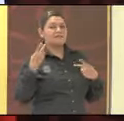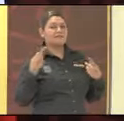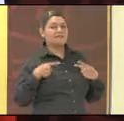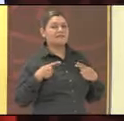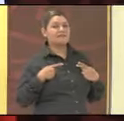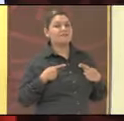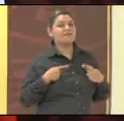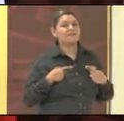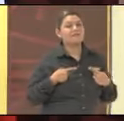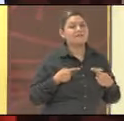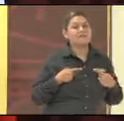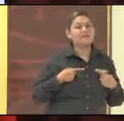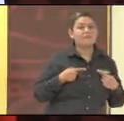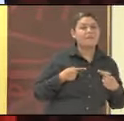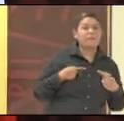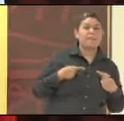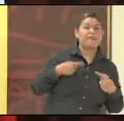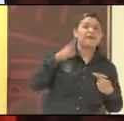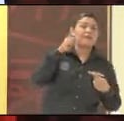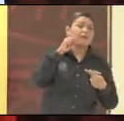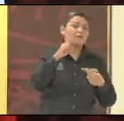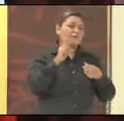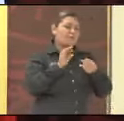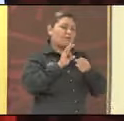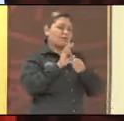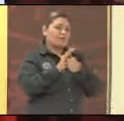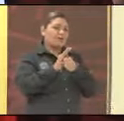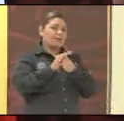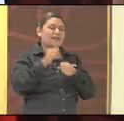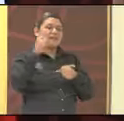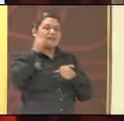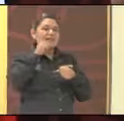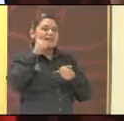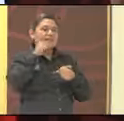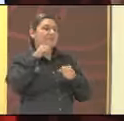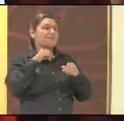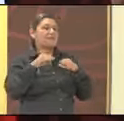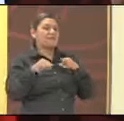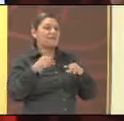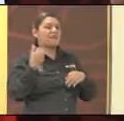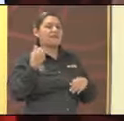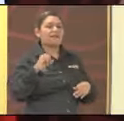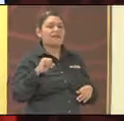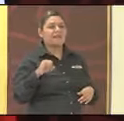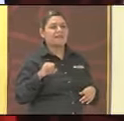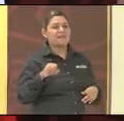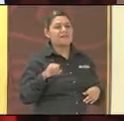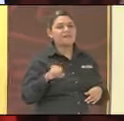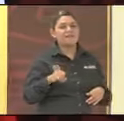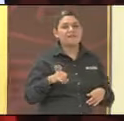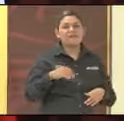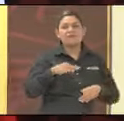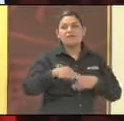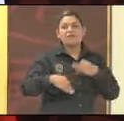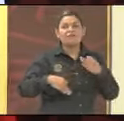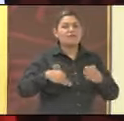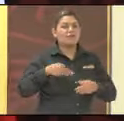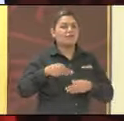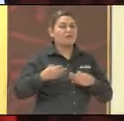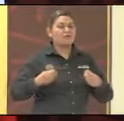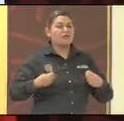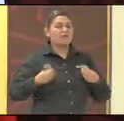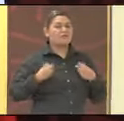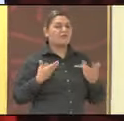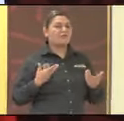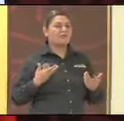tres personas, y uno encubierto, que siempre ha trabajado así, en la tenebra, toda su vida se ha dedicado a eso.